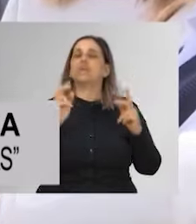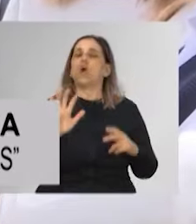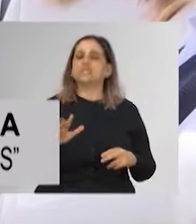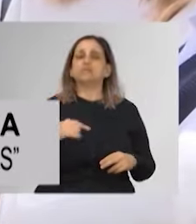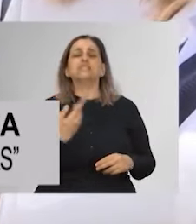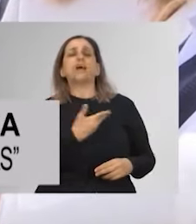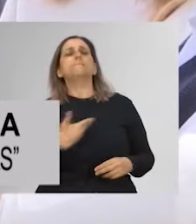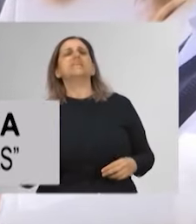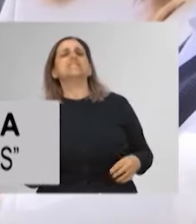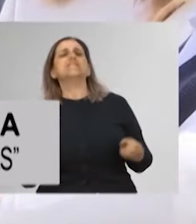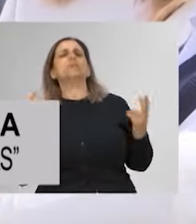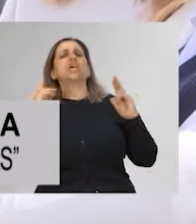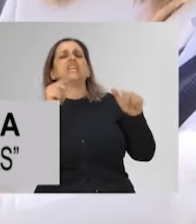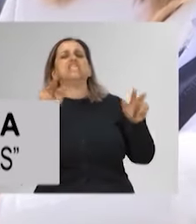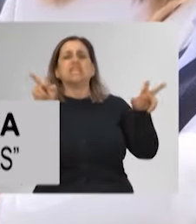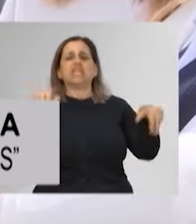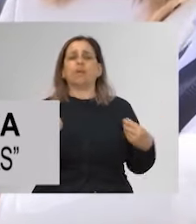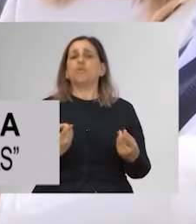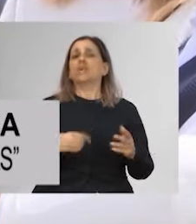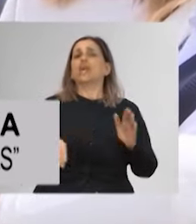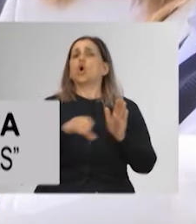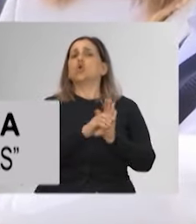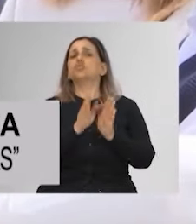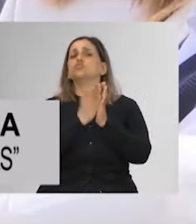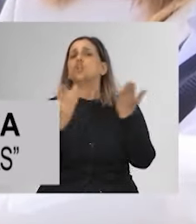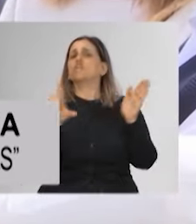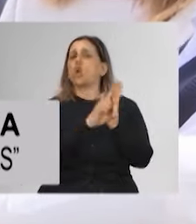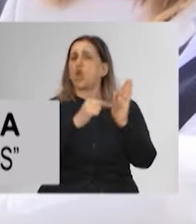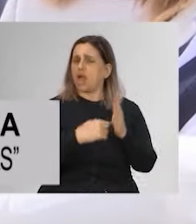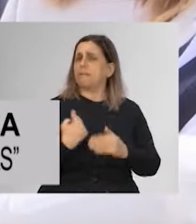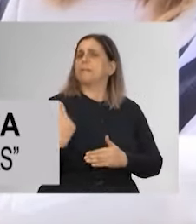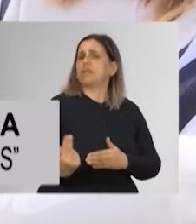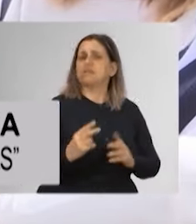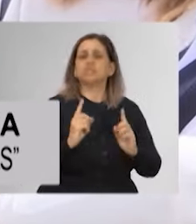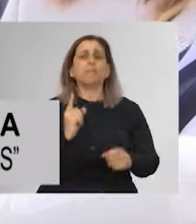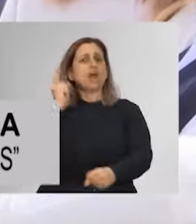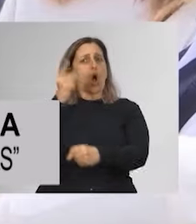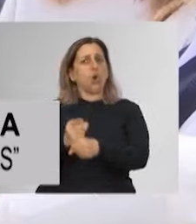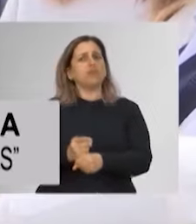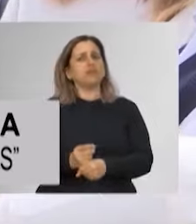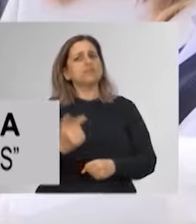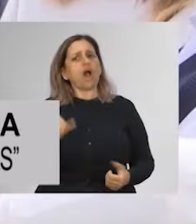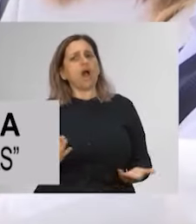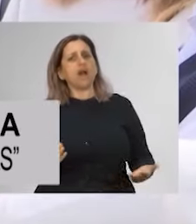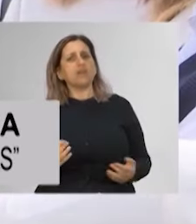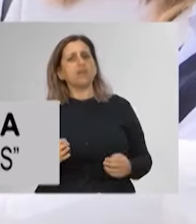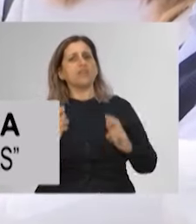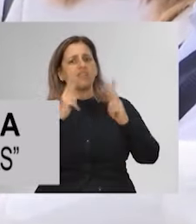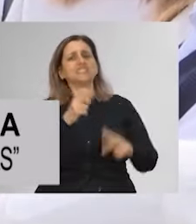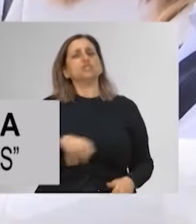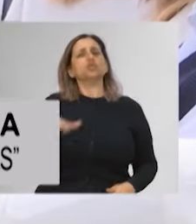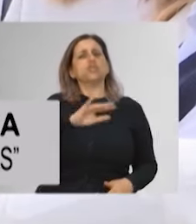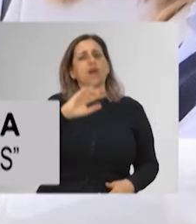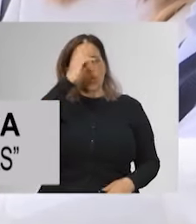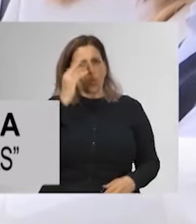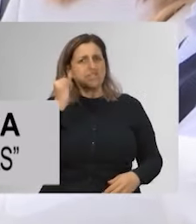dicen, bueno, el presidente, ¿por qué habla de este tema? Primero, porque la Constitución me habilita. Segundo, porque tengo la obligación de decirle a los ciudadanos que